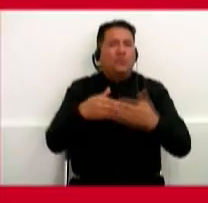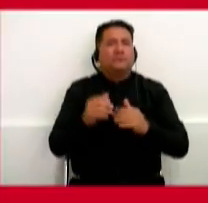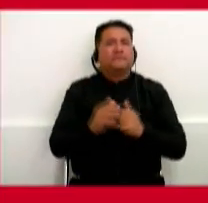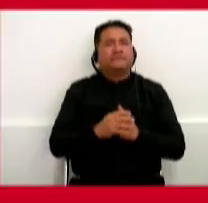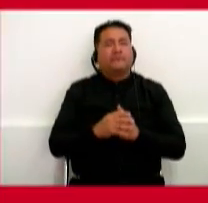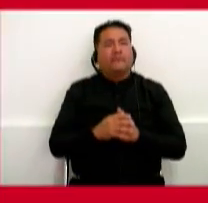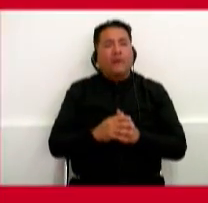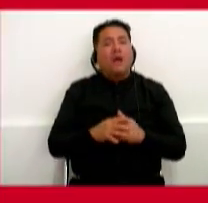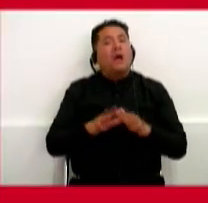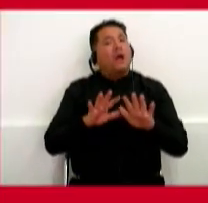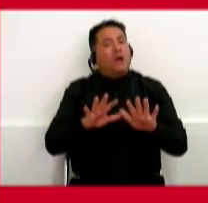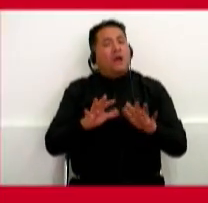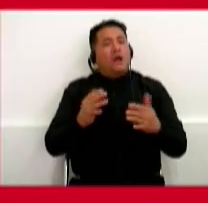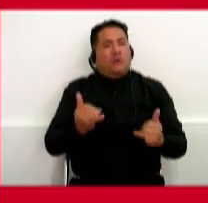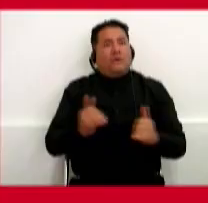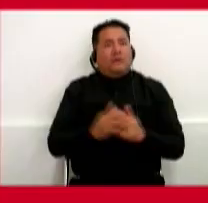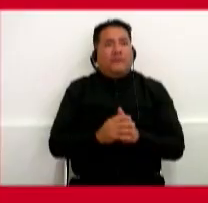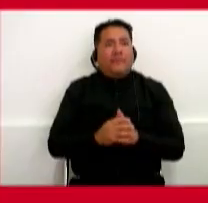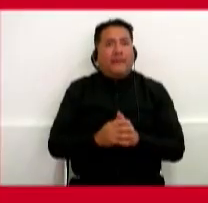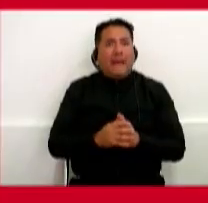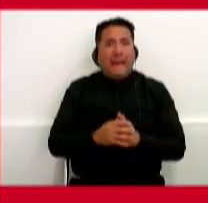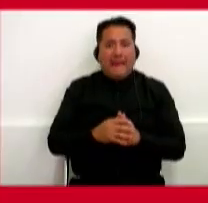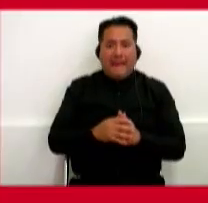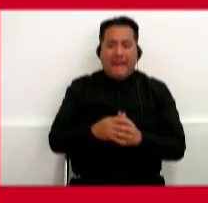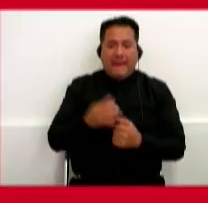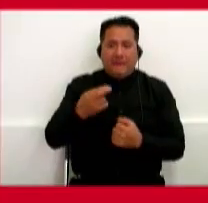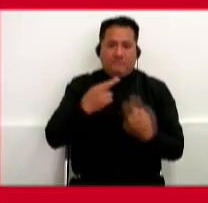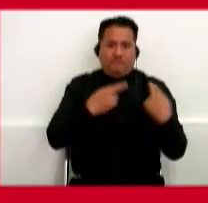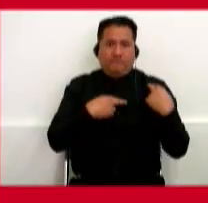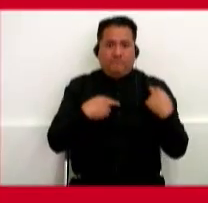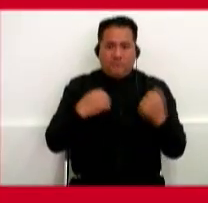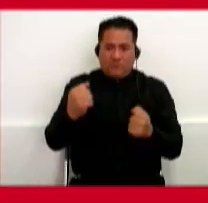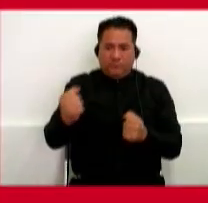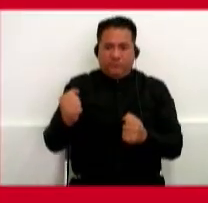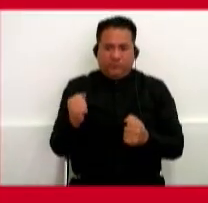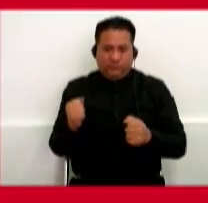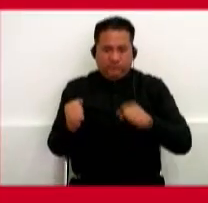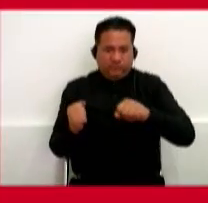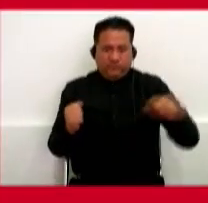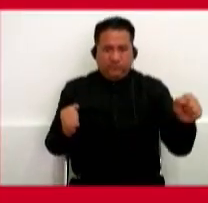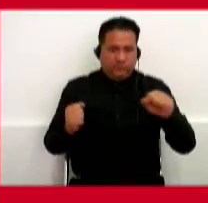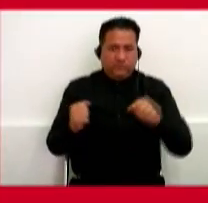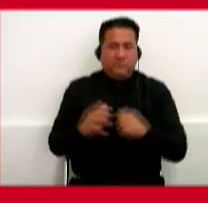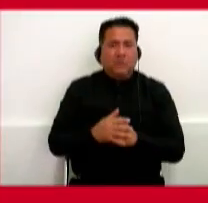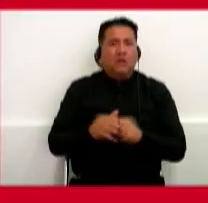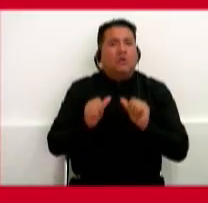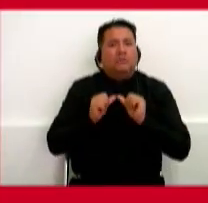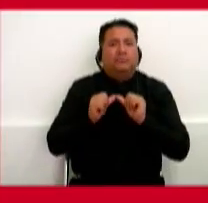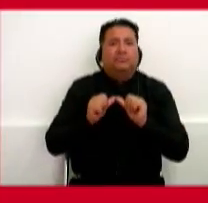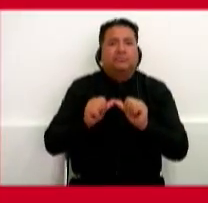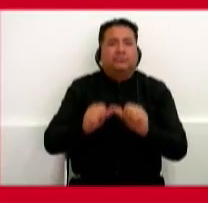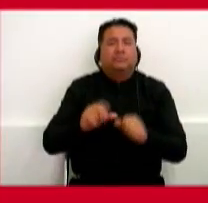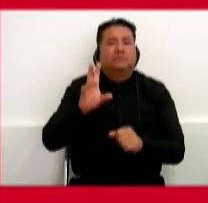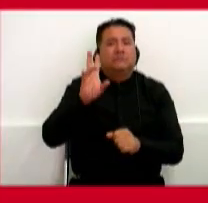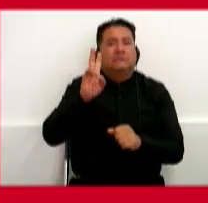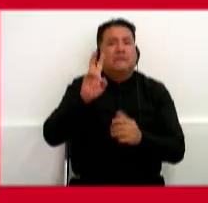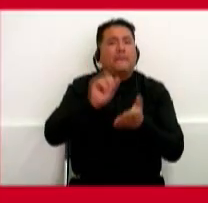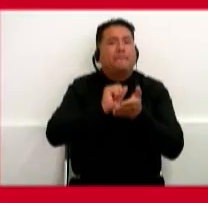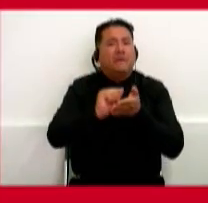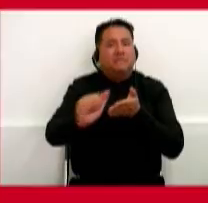piloto fue muy interesante porque duró alrededor de casi 7 meses, fue un poco largo, pero nosotros lo que hicimos